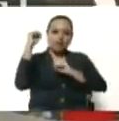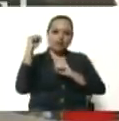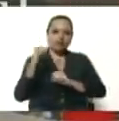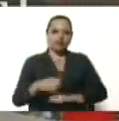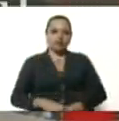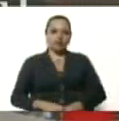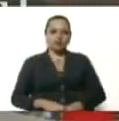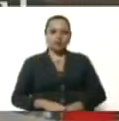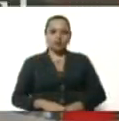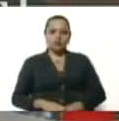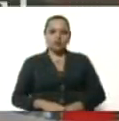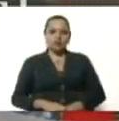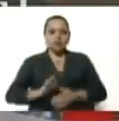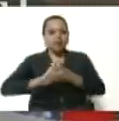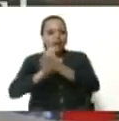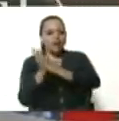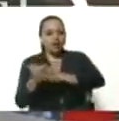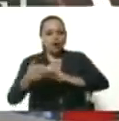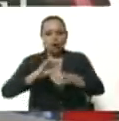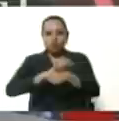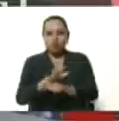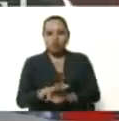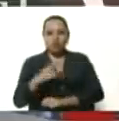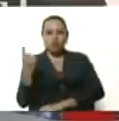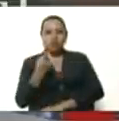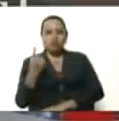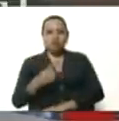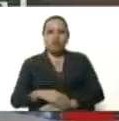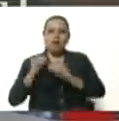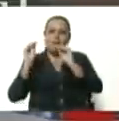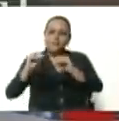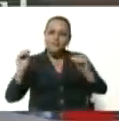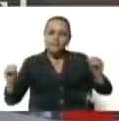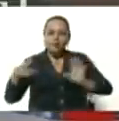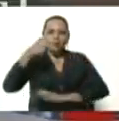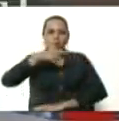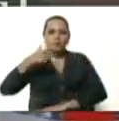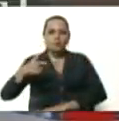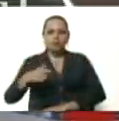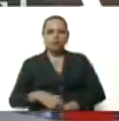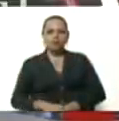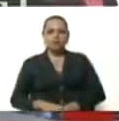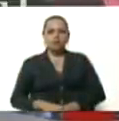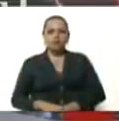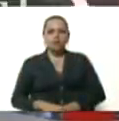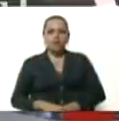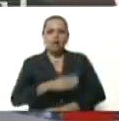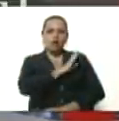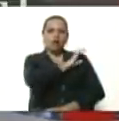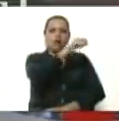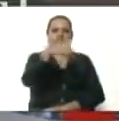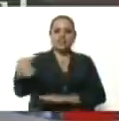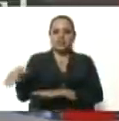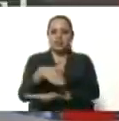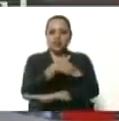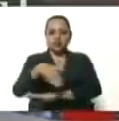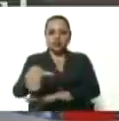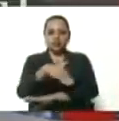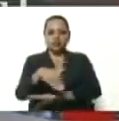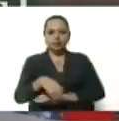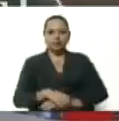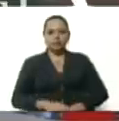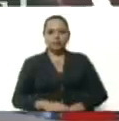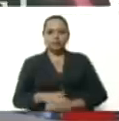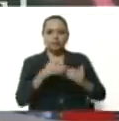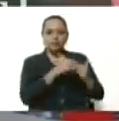vencer el coronavirus. Solo el poder popular, convoquemos al poder popular, a los jefes y jefas de calle, a